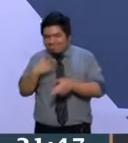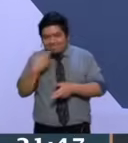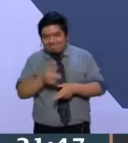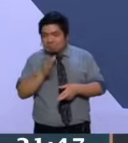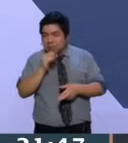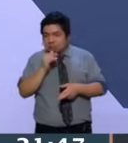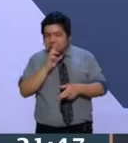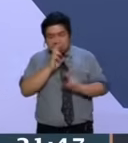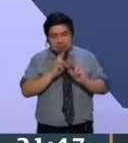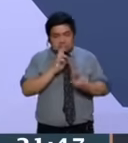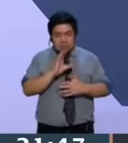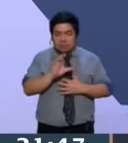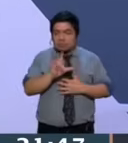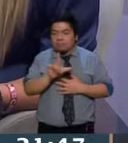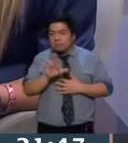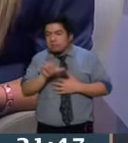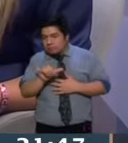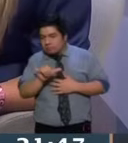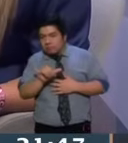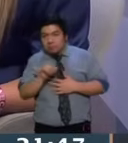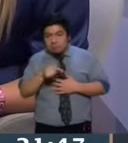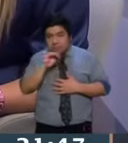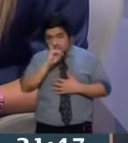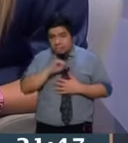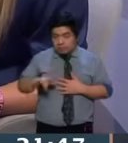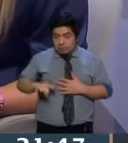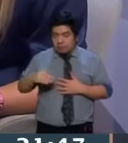pudo contestar Clara Brugada, ¿no? Pero bueno, Martí